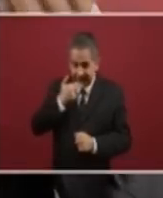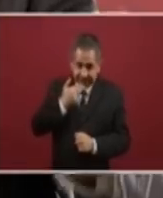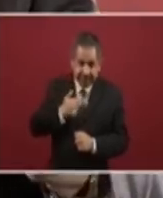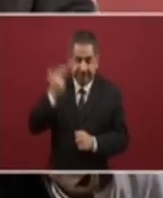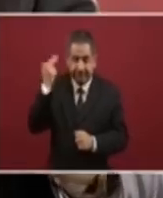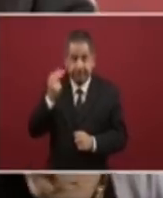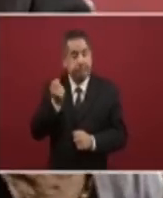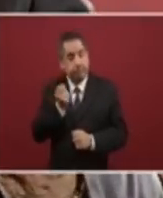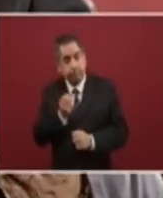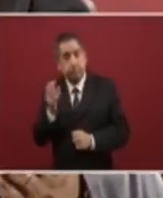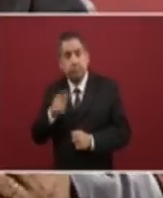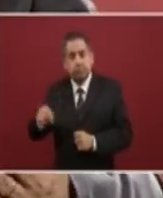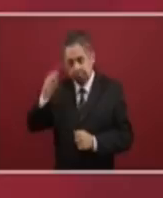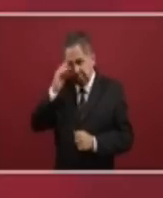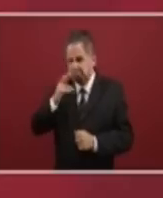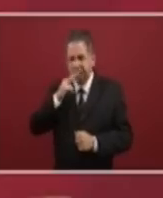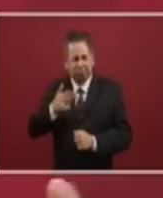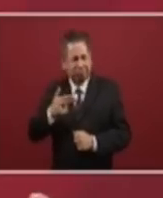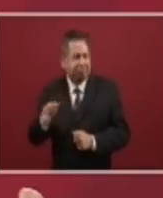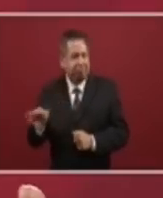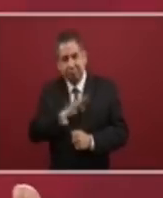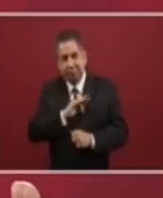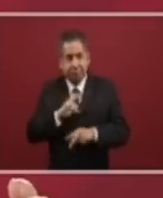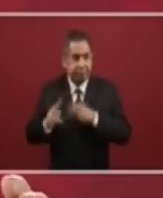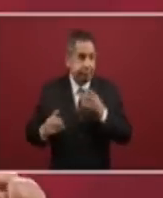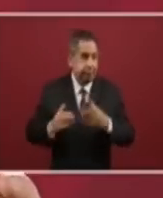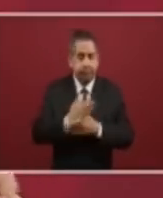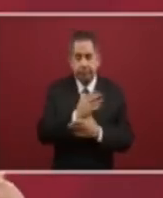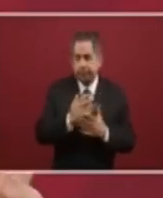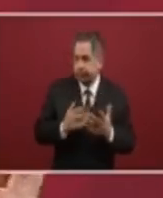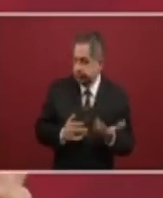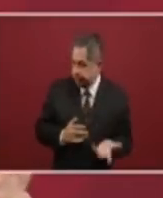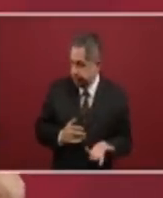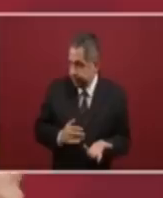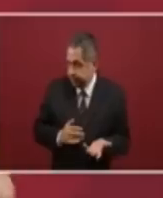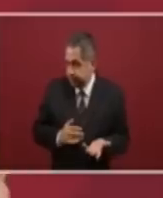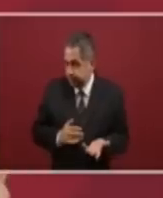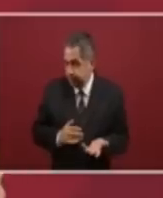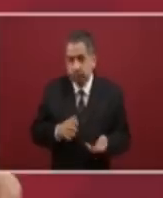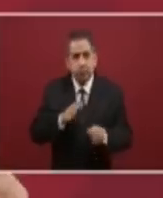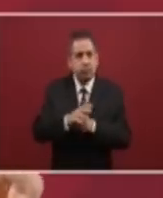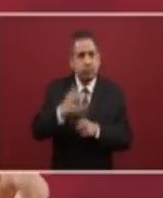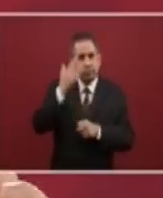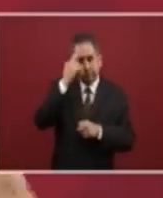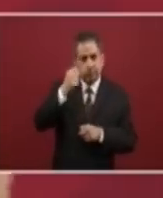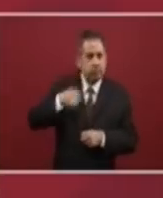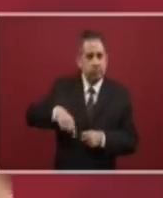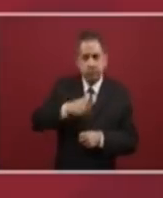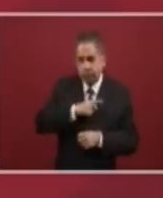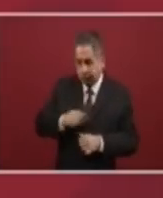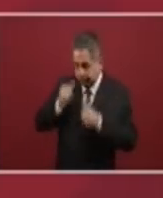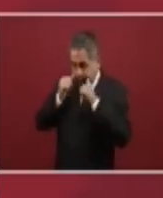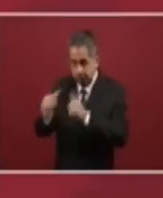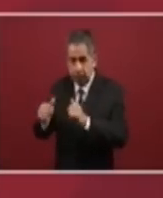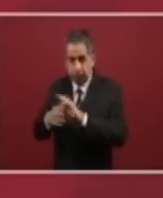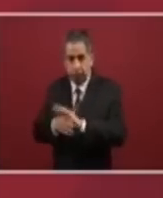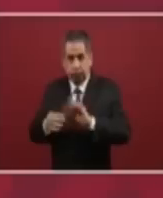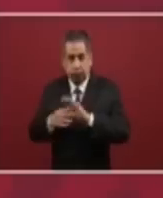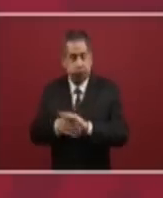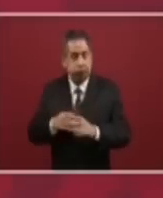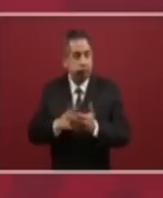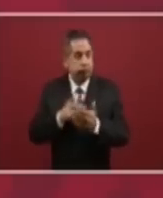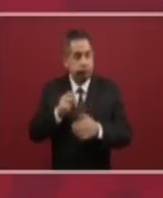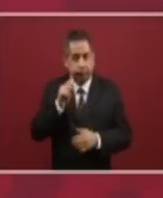Andrés Manuel López Obrador, el canciller mexicano detalló que el diálogo con los embajadores giró sobre temas consulares